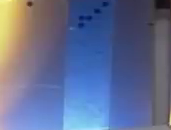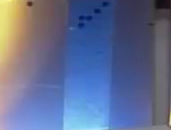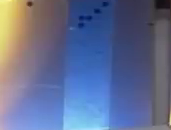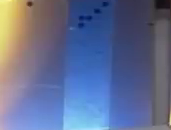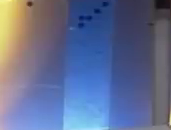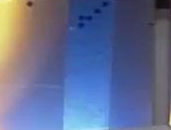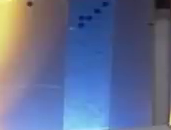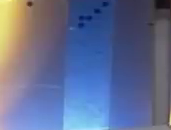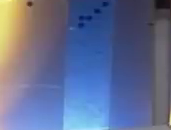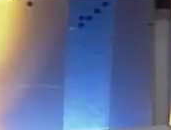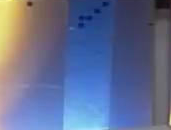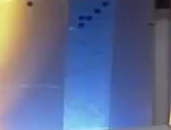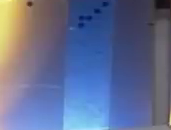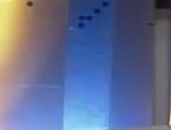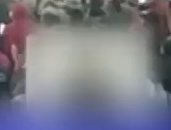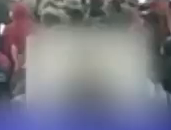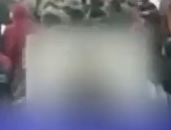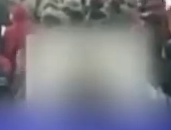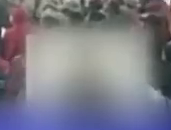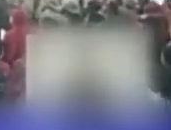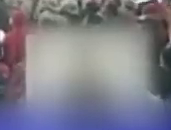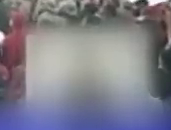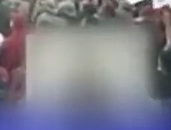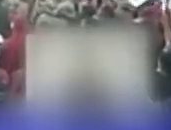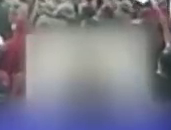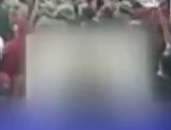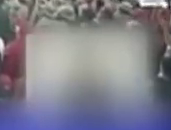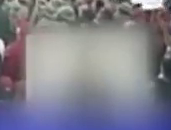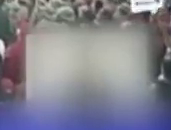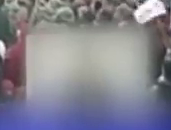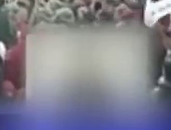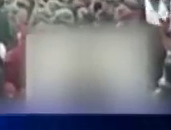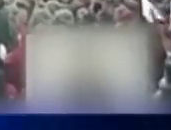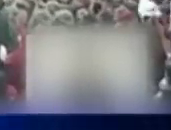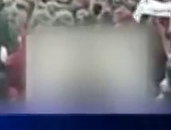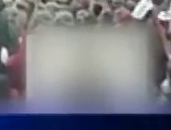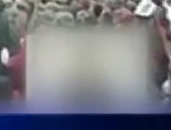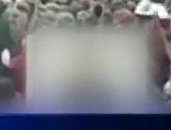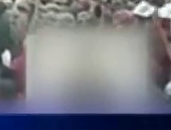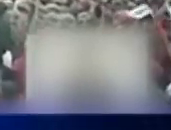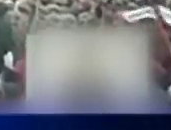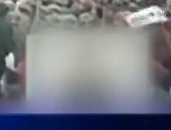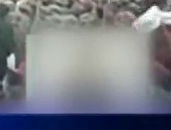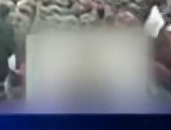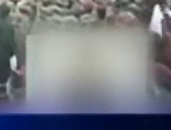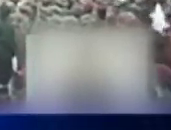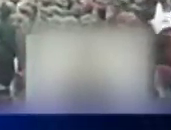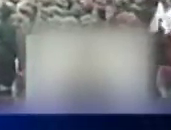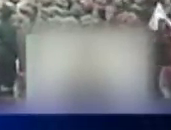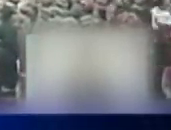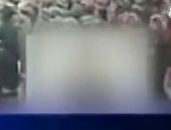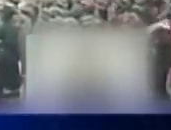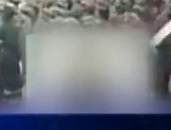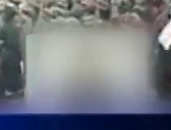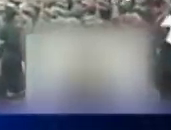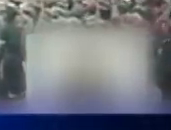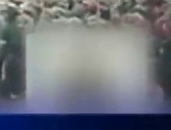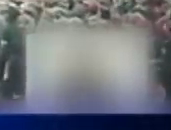para la defensa del país. Quisiera, en nombre de nuestro padre